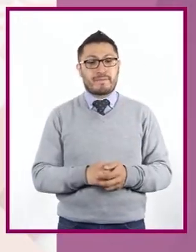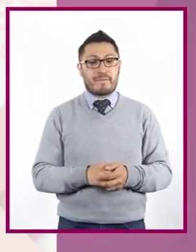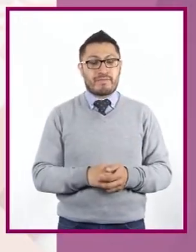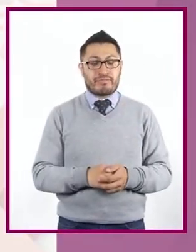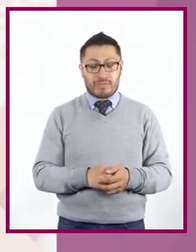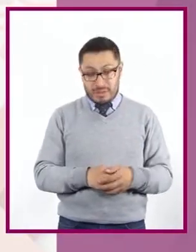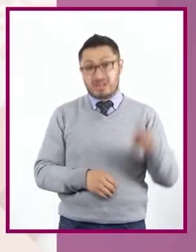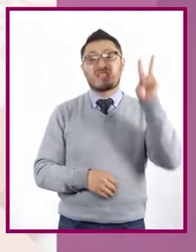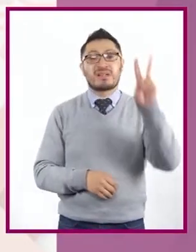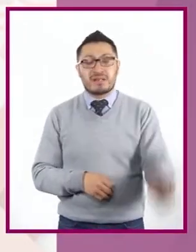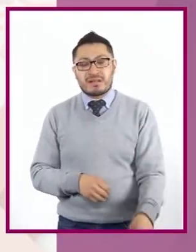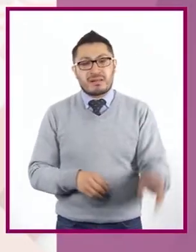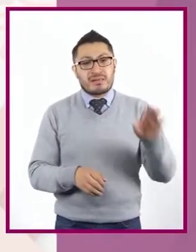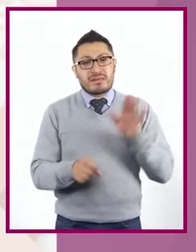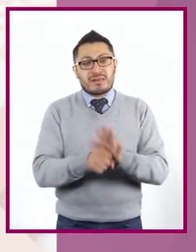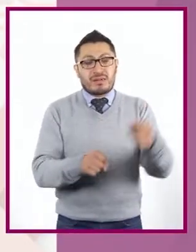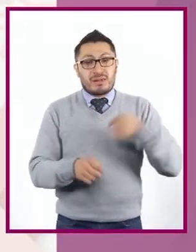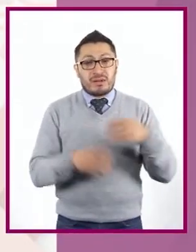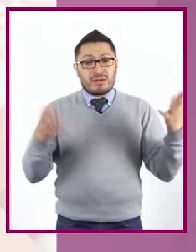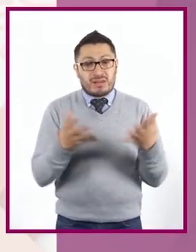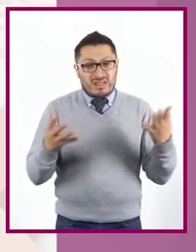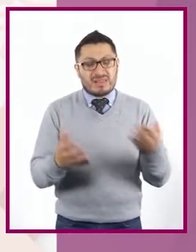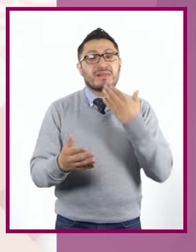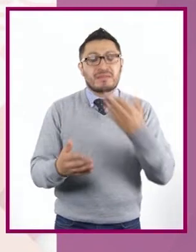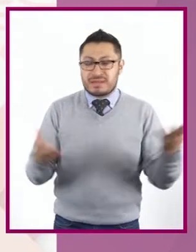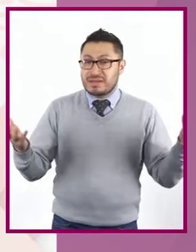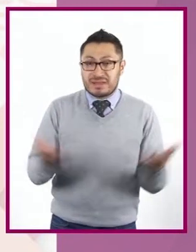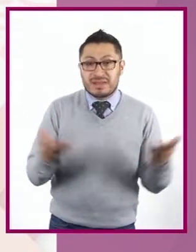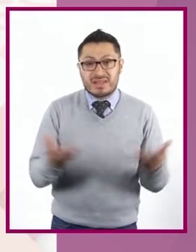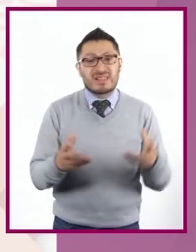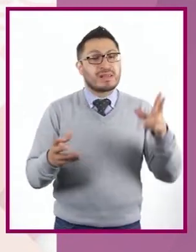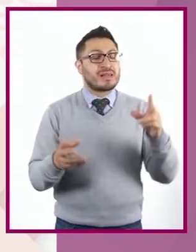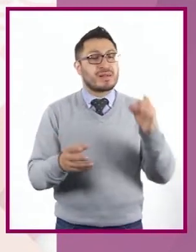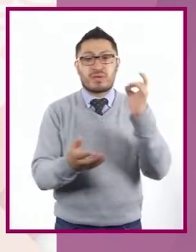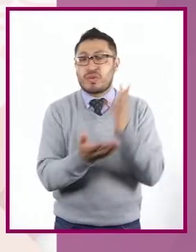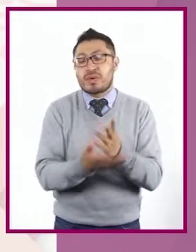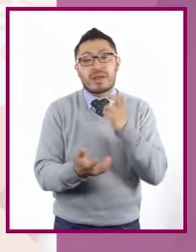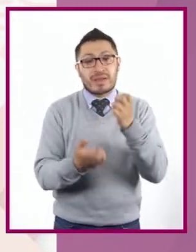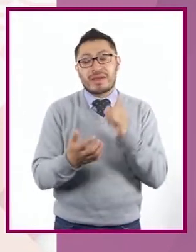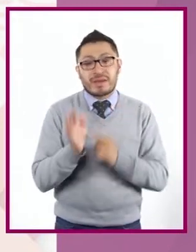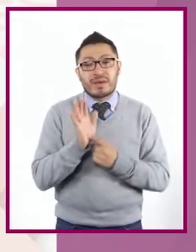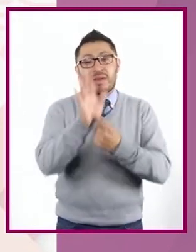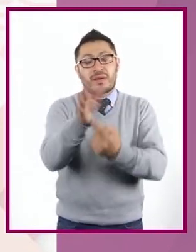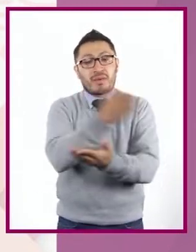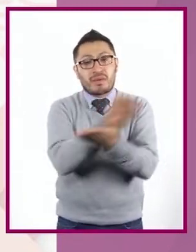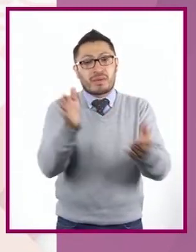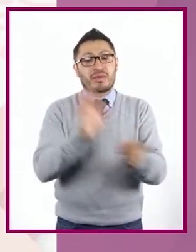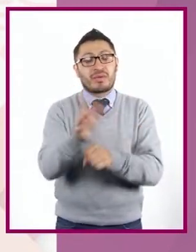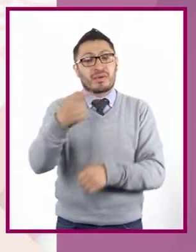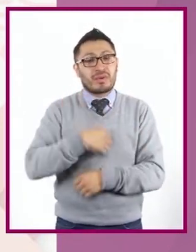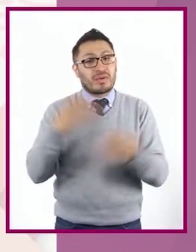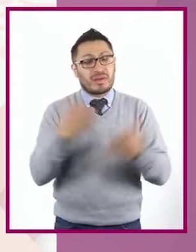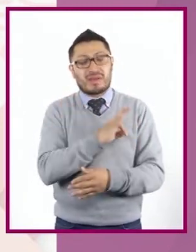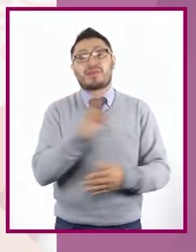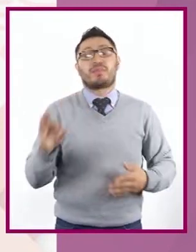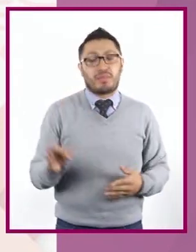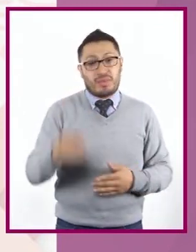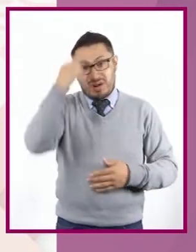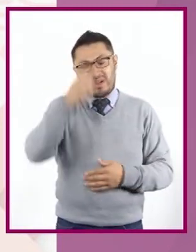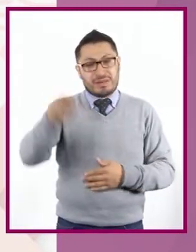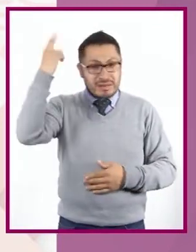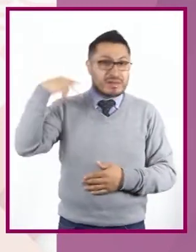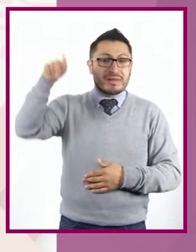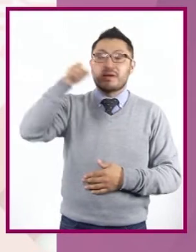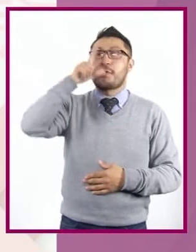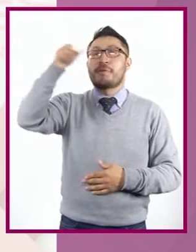es un hecho que lo que yo he hecho, bien hecho, no hará más que demostrar a ustedes lo que yo soy capaz de hacer para viajar